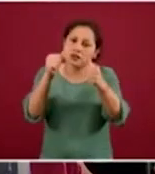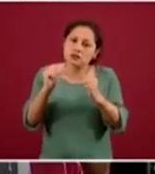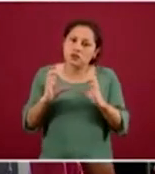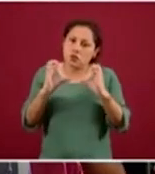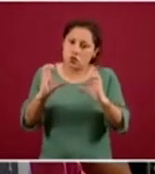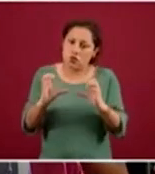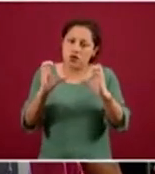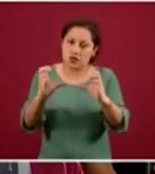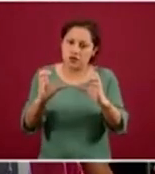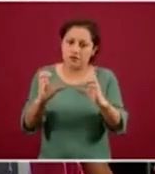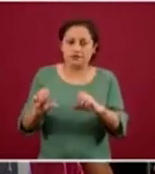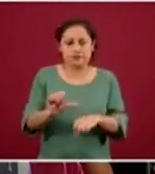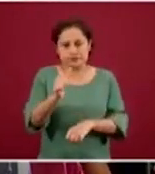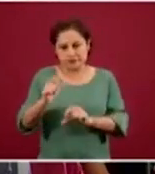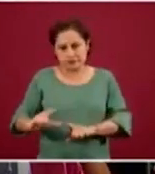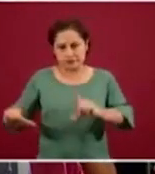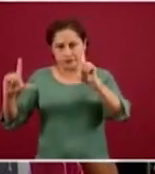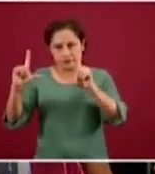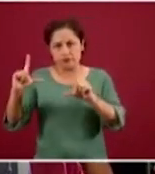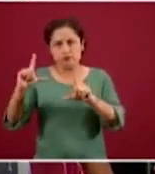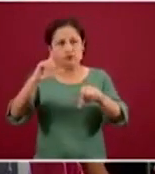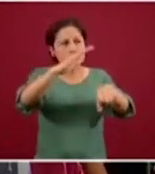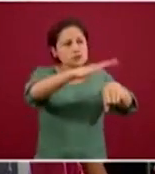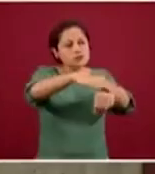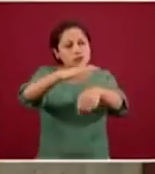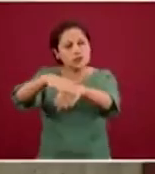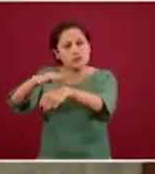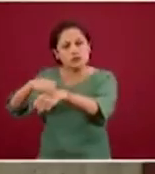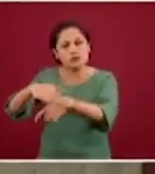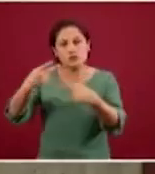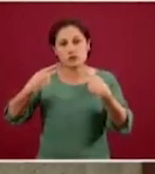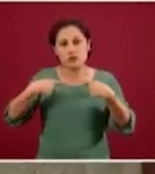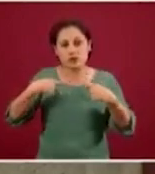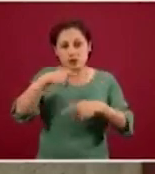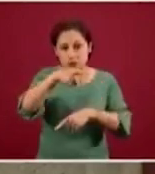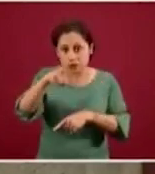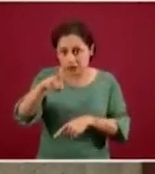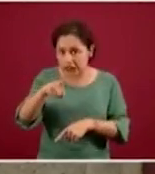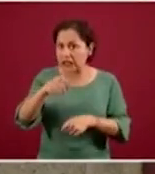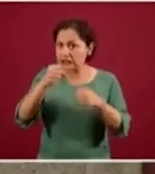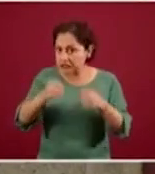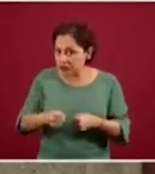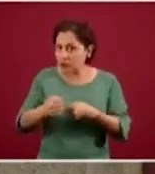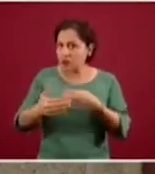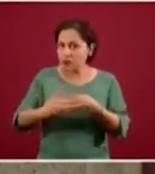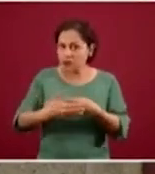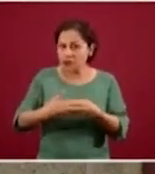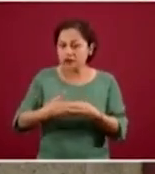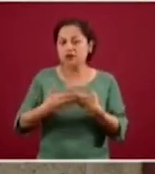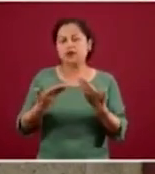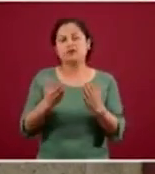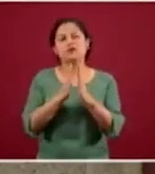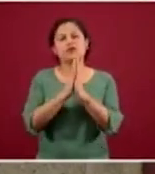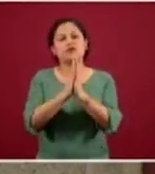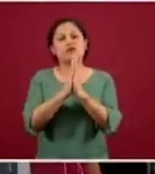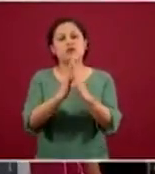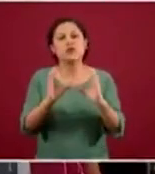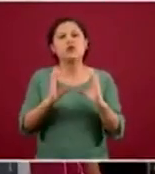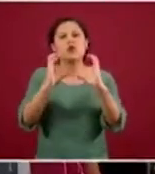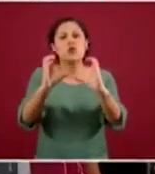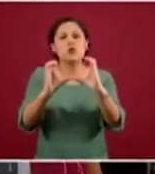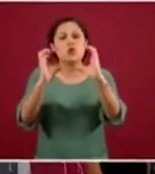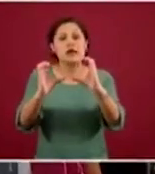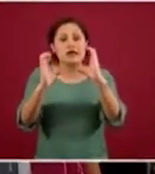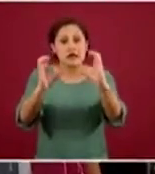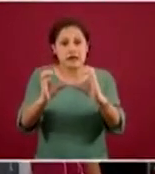Si estás embarazada, no olvides prestar atención a los signos de alarma que son propios del embarazo y